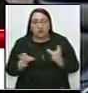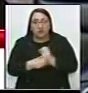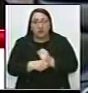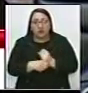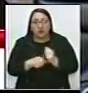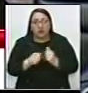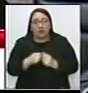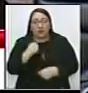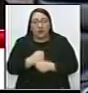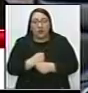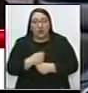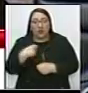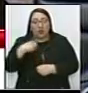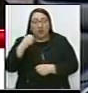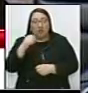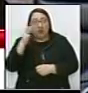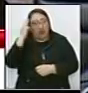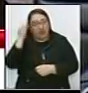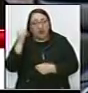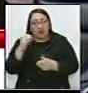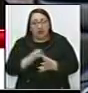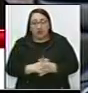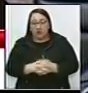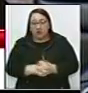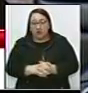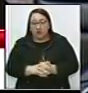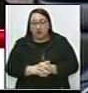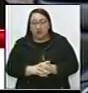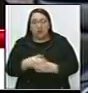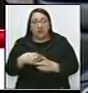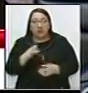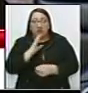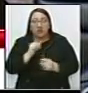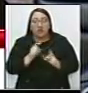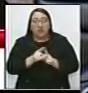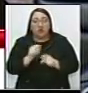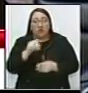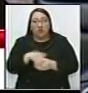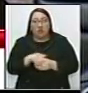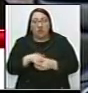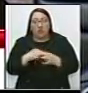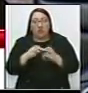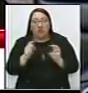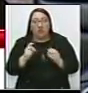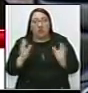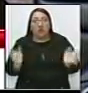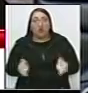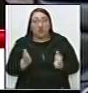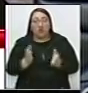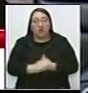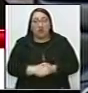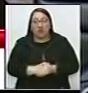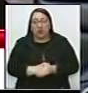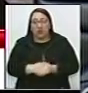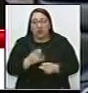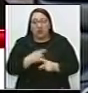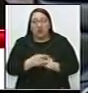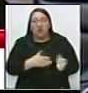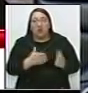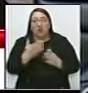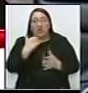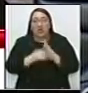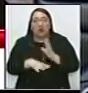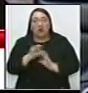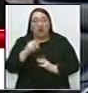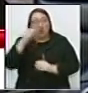de las sanciones de los magistrados. Se ha hablado, además, de un voto público y motivado por parte de quienes eligen